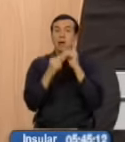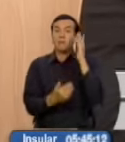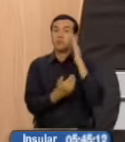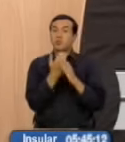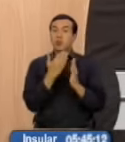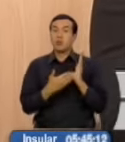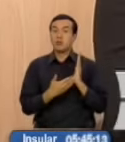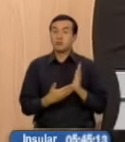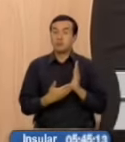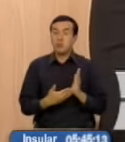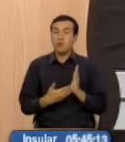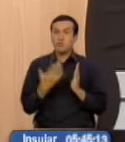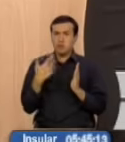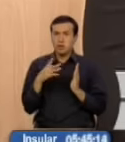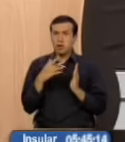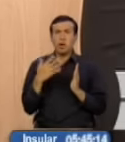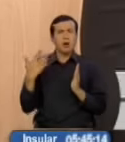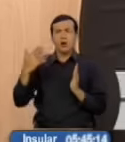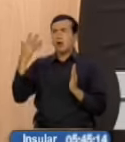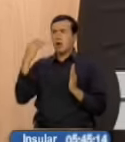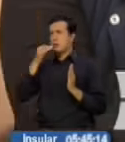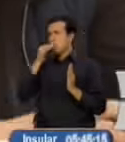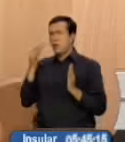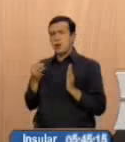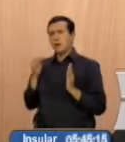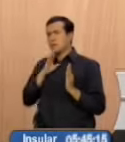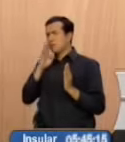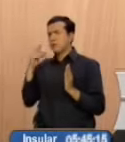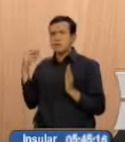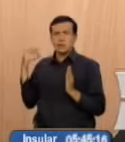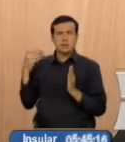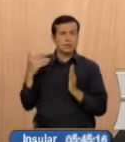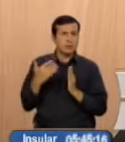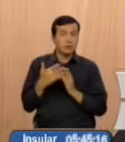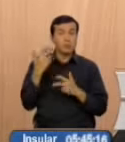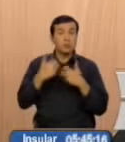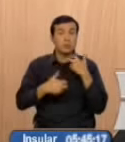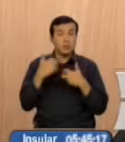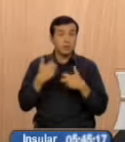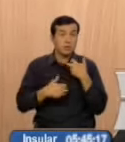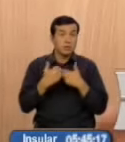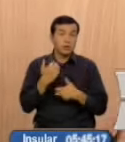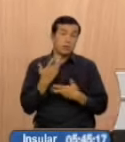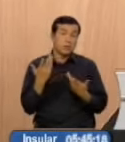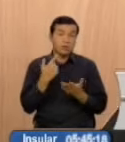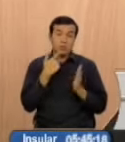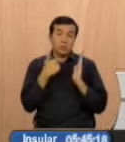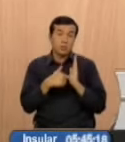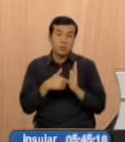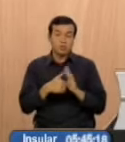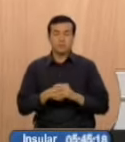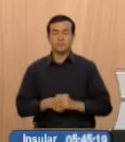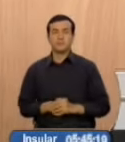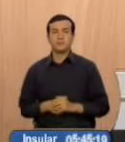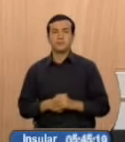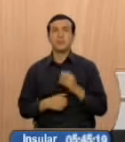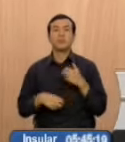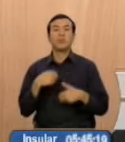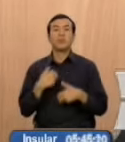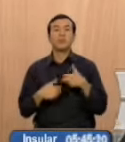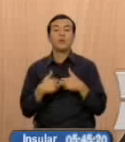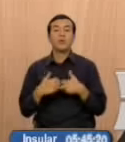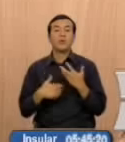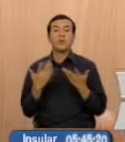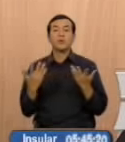moda, pero que son realidades que han estado presentes siempre. El problema central es cuando los problemas solamente